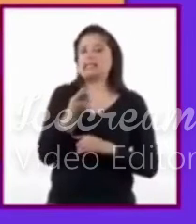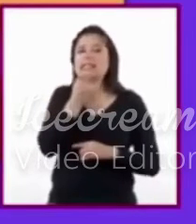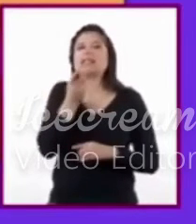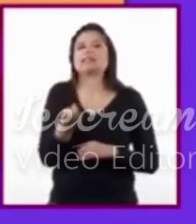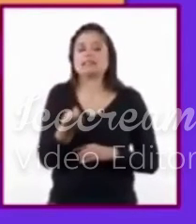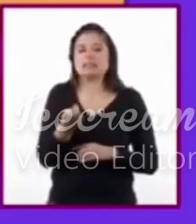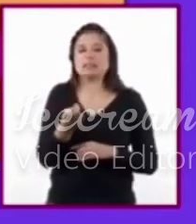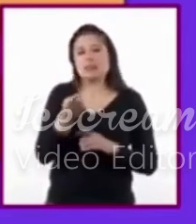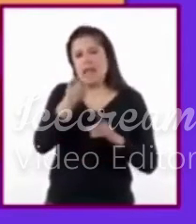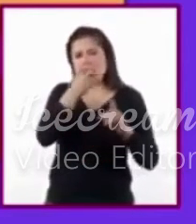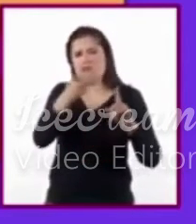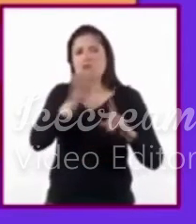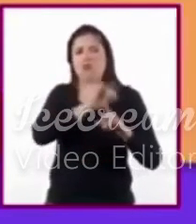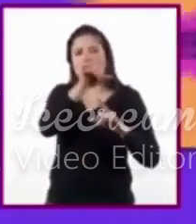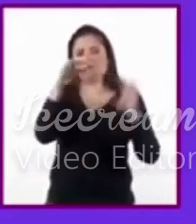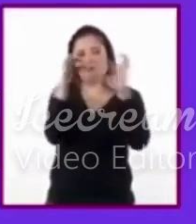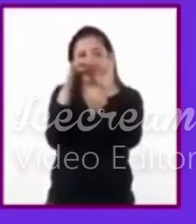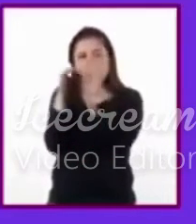entre otros.